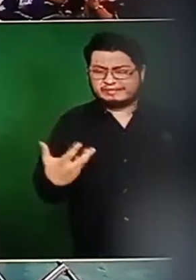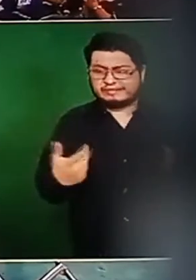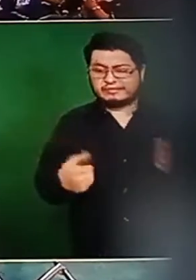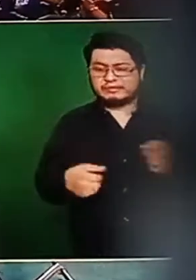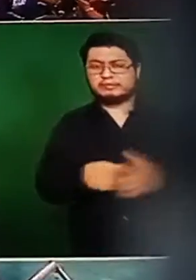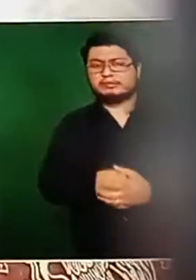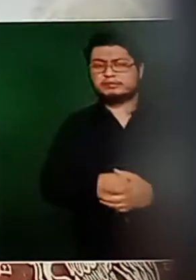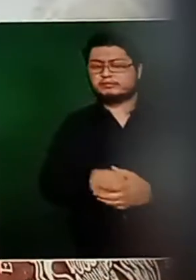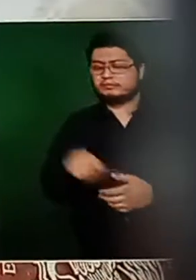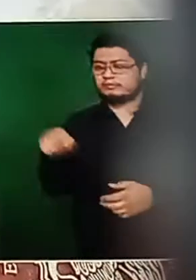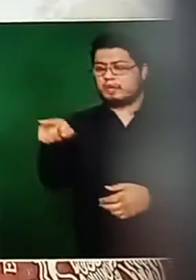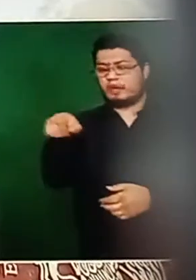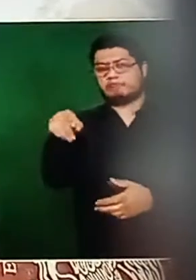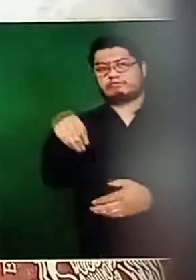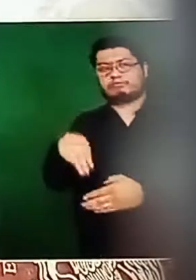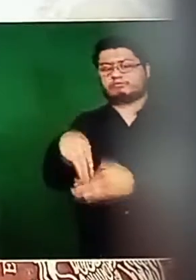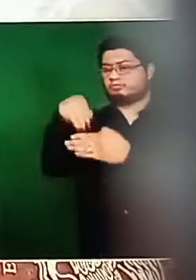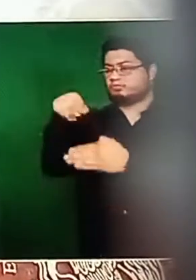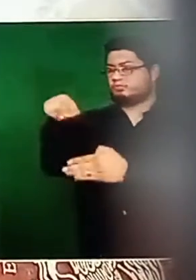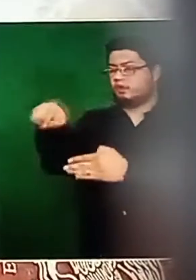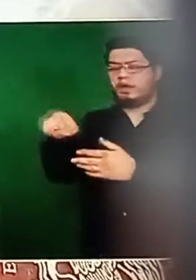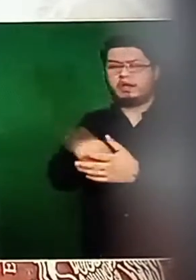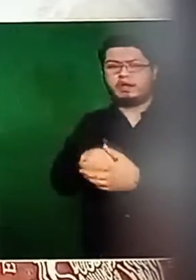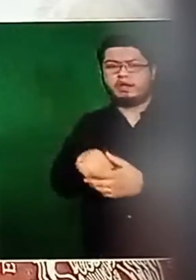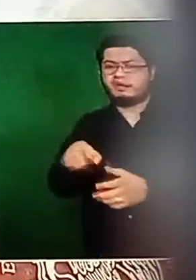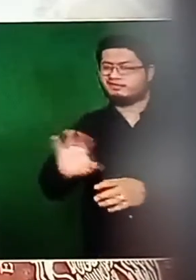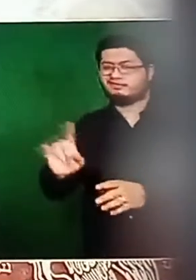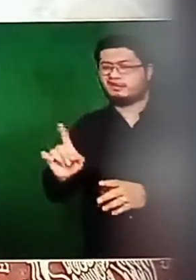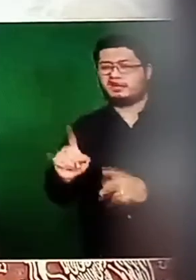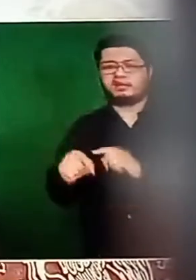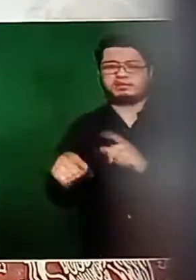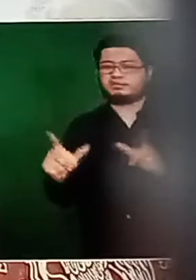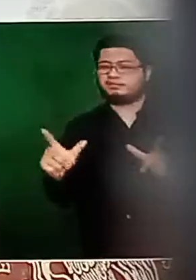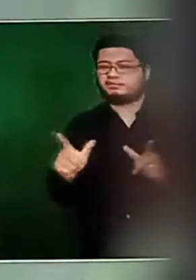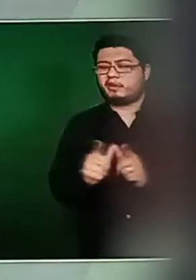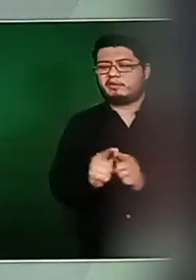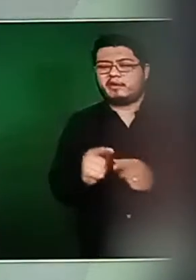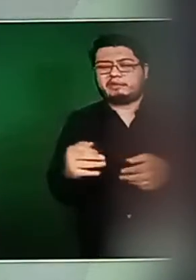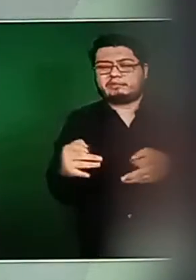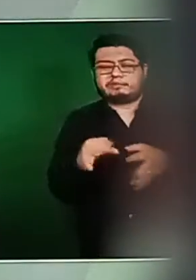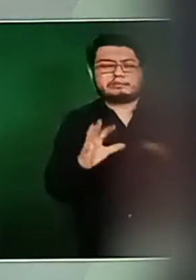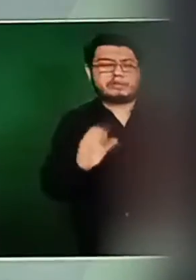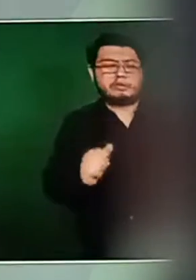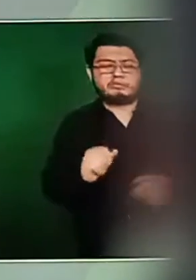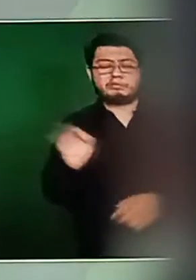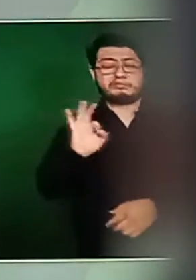el hemiciclo a Juárez, ni el benemérito iba a estar muy contento, que digamos.